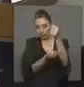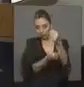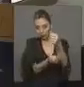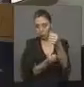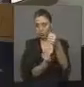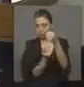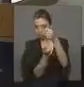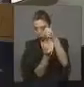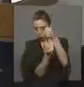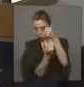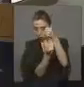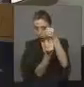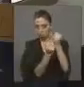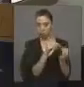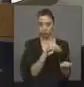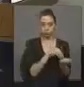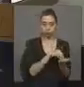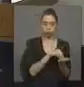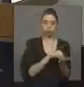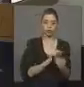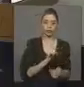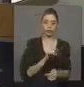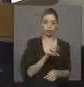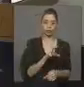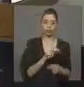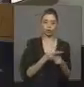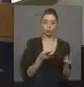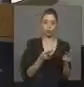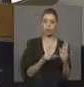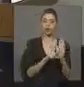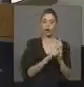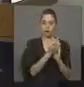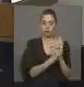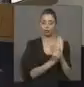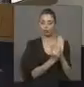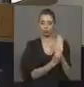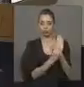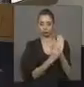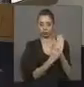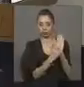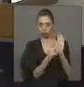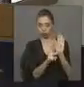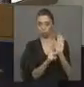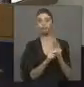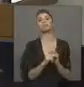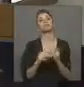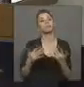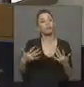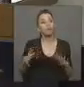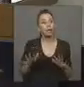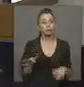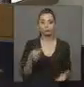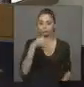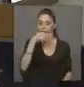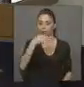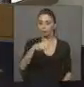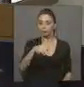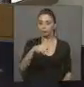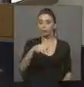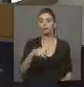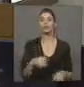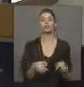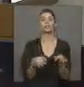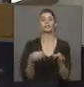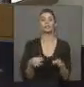Recursos que también están reservados en el Tesoro Público de esta ley de presupuesto. Y ya se dijo en